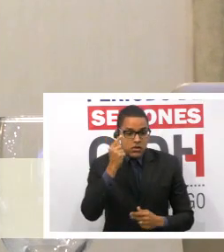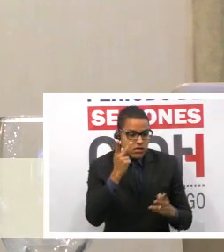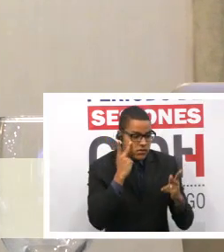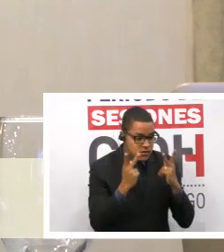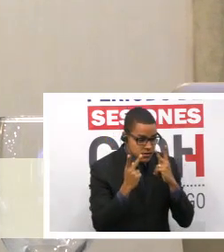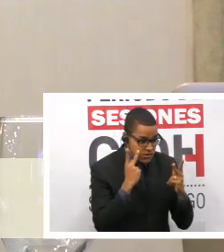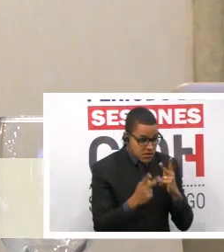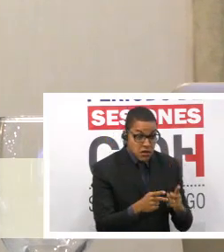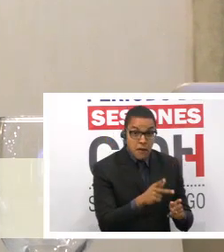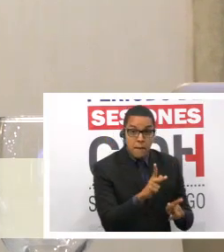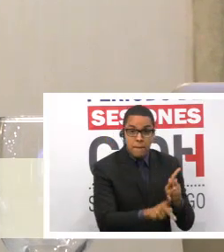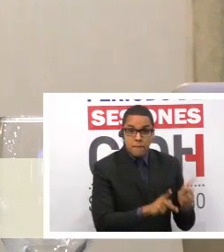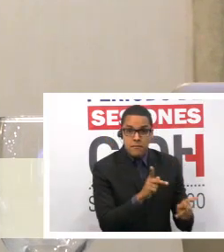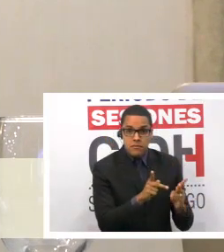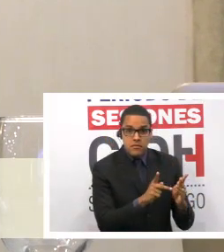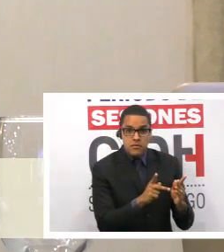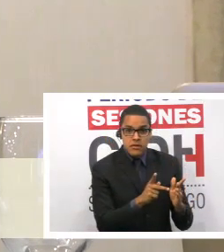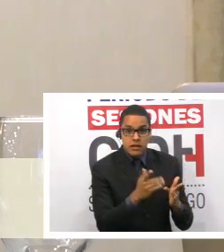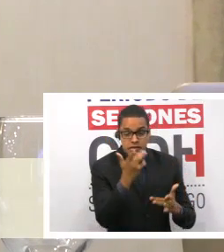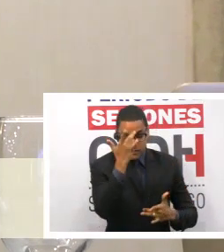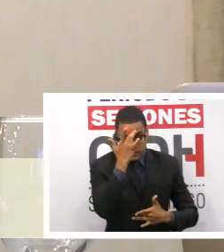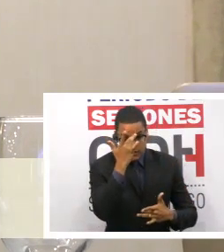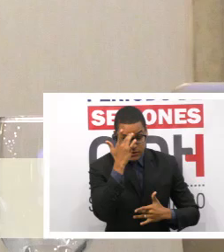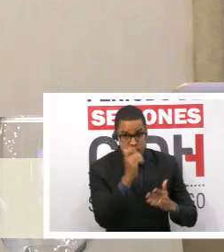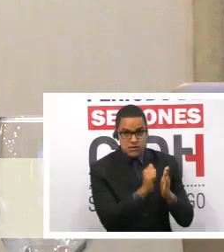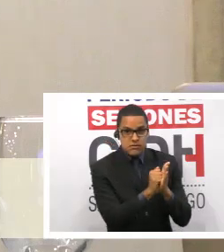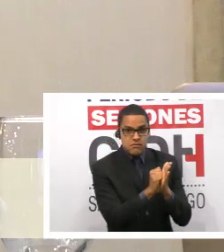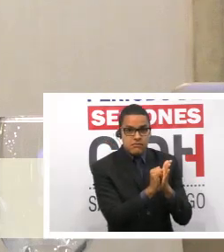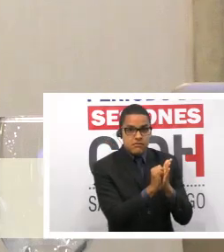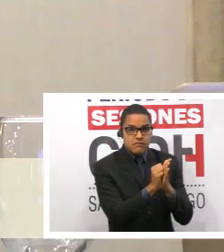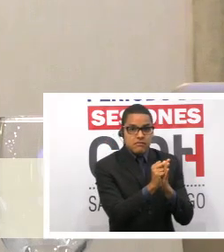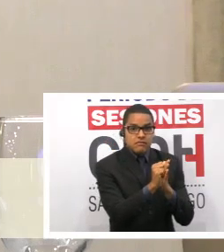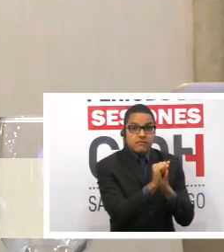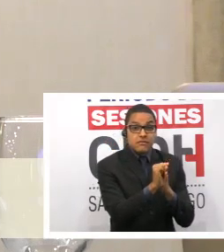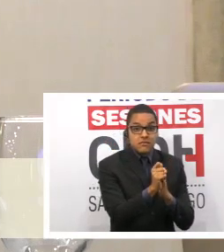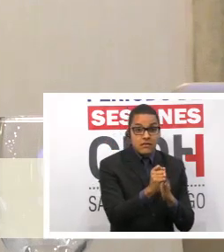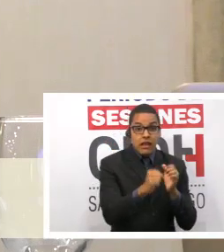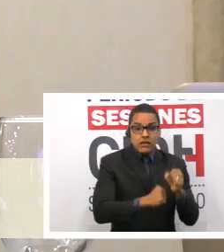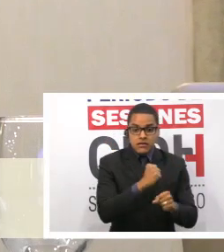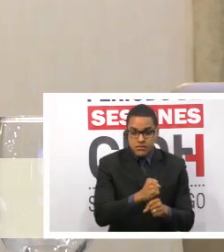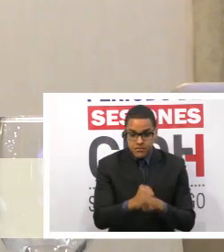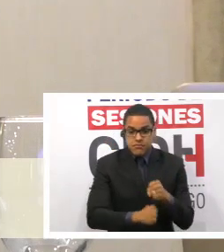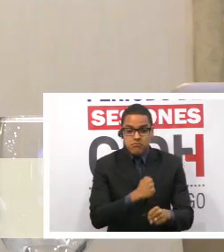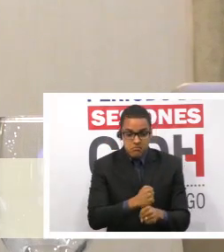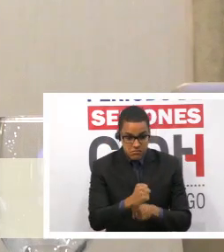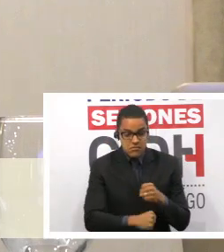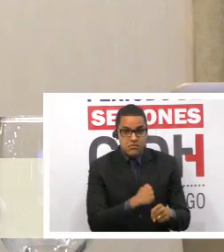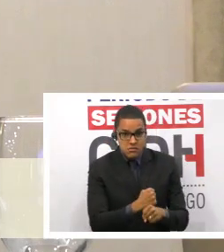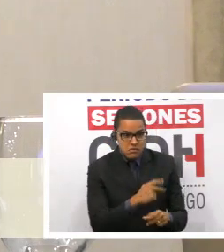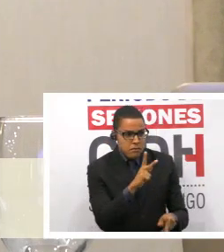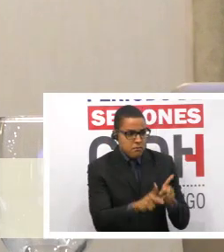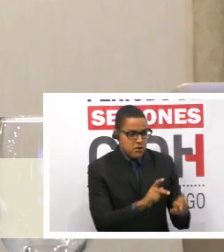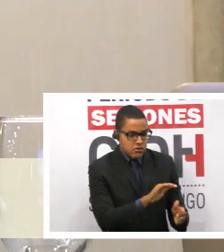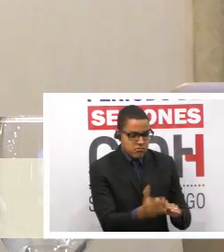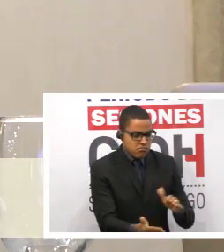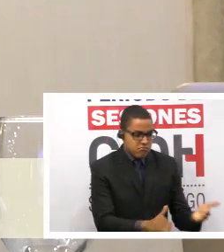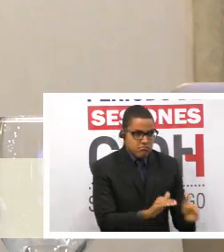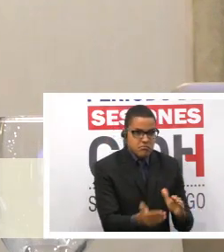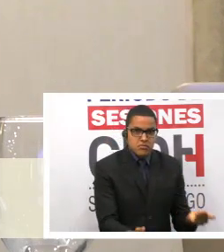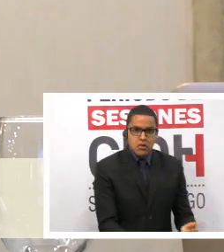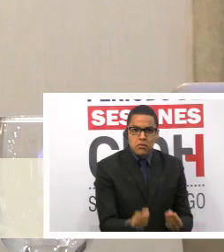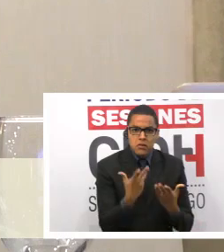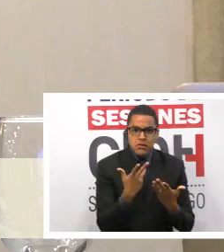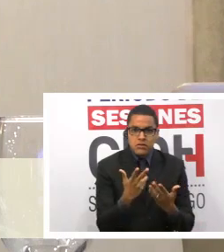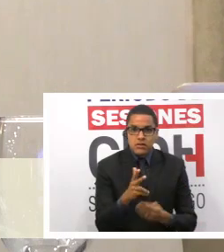45.000 nuevos casos y 30 mil muertes en lima sólo un tercio uno de cada tres mujeres en la edad correspondiente